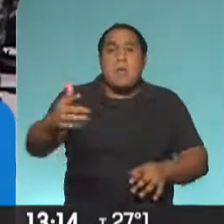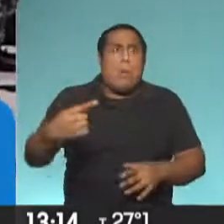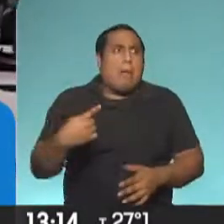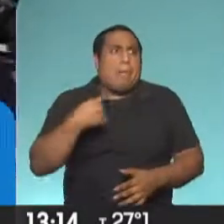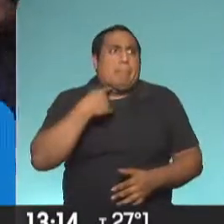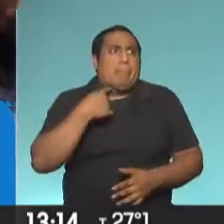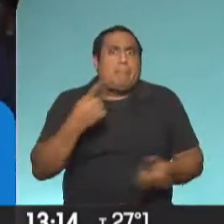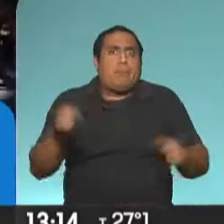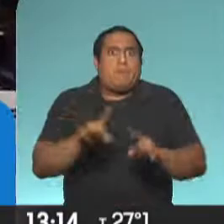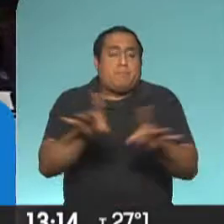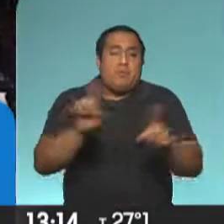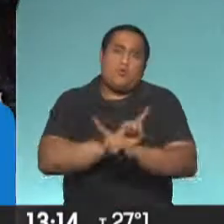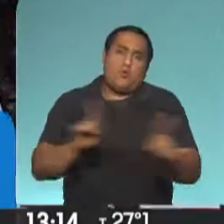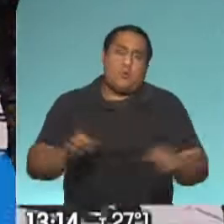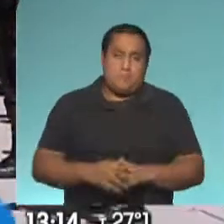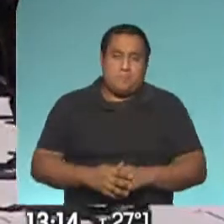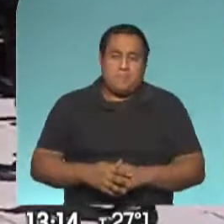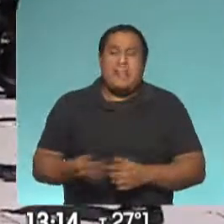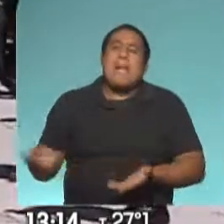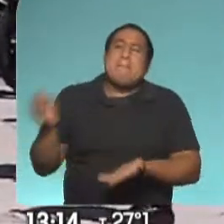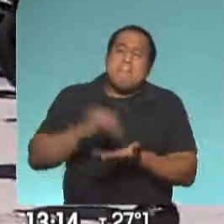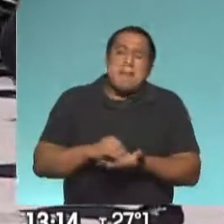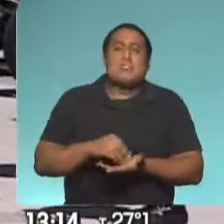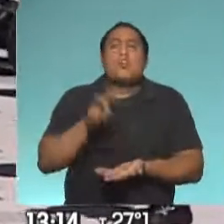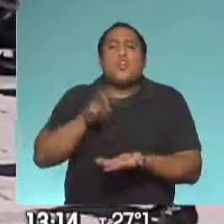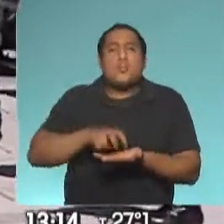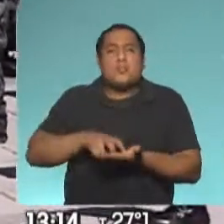nuevo motivo para el rebrote. Compartimos más noticias en el siguiente compacto.